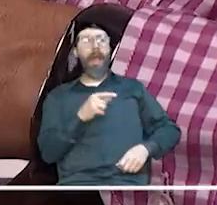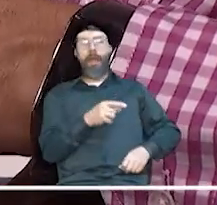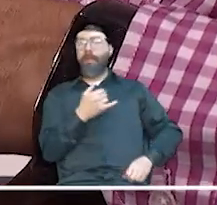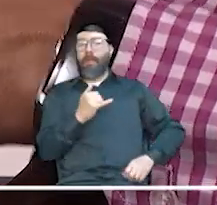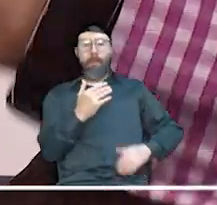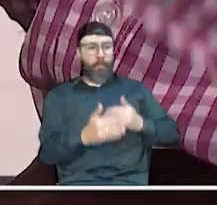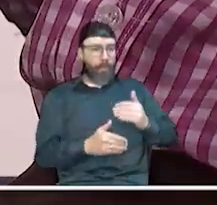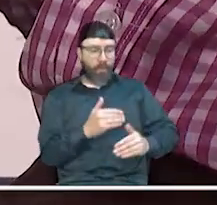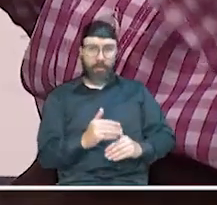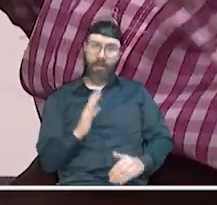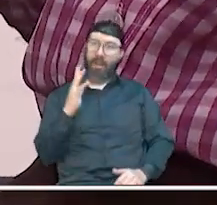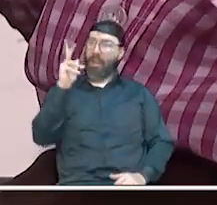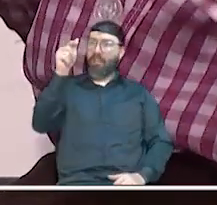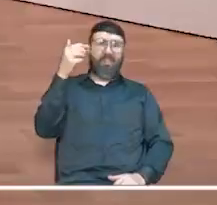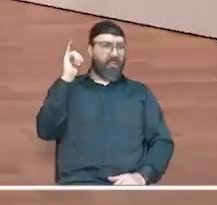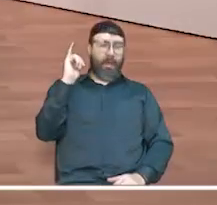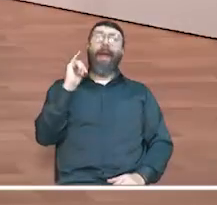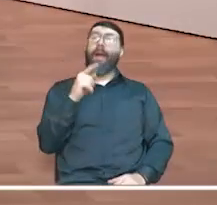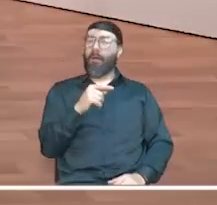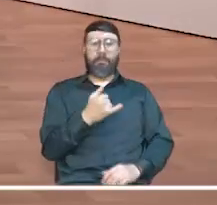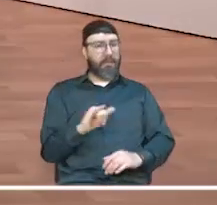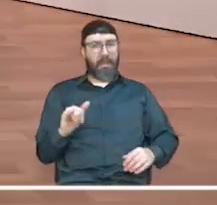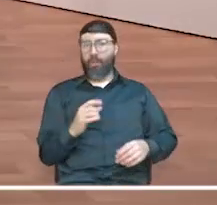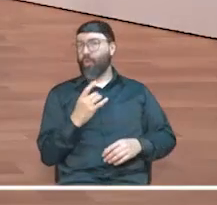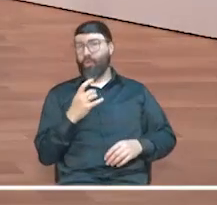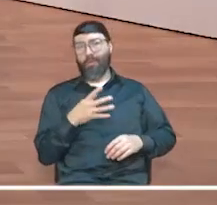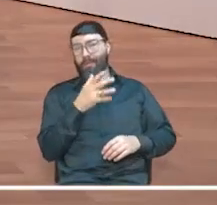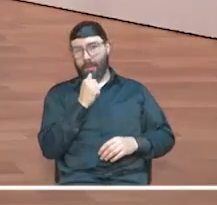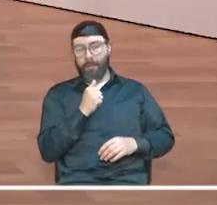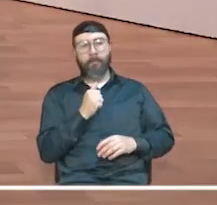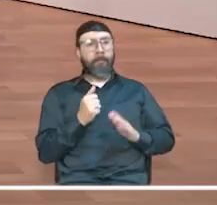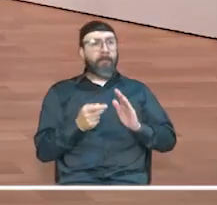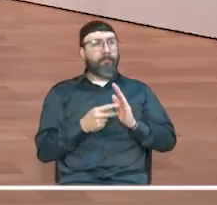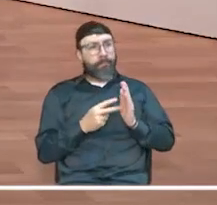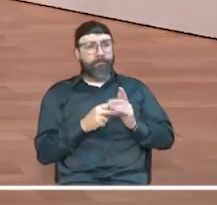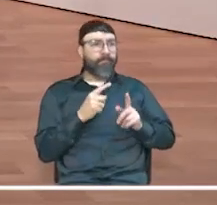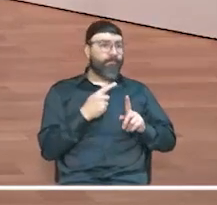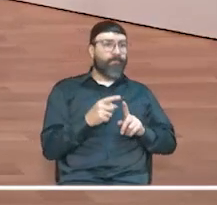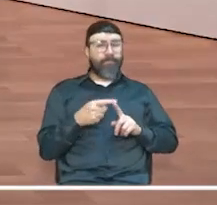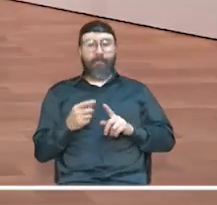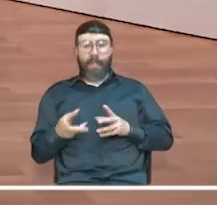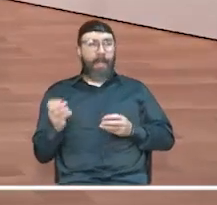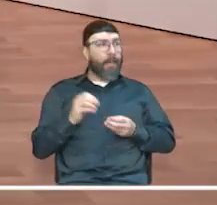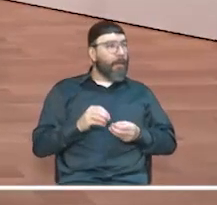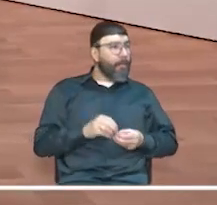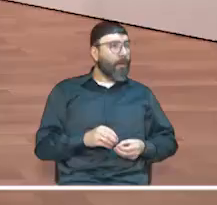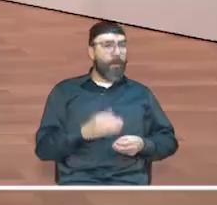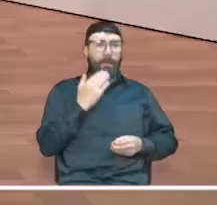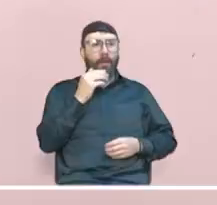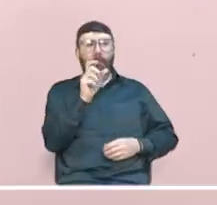de crecimiento. Entonces, muy importante, entonces ahí empezamos a conjugar muchos aspectos. Una persona